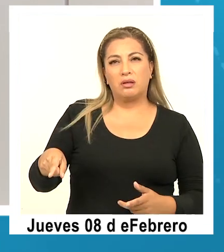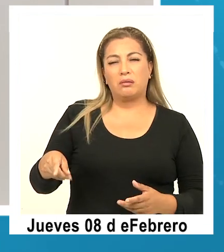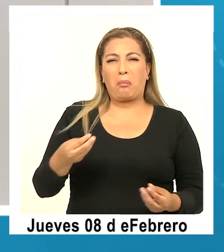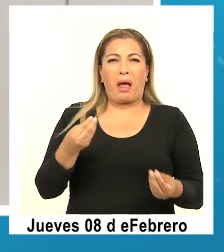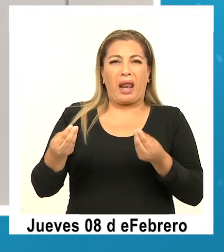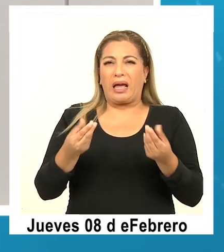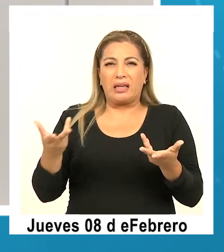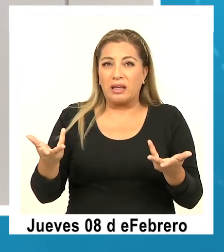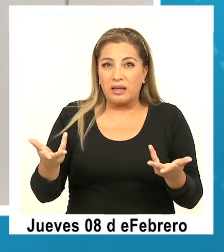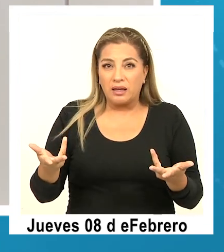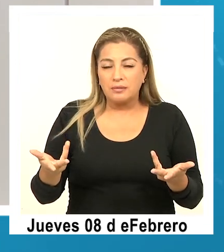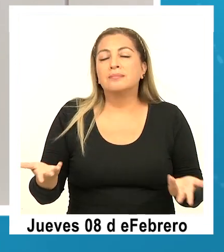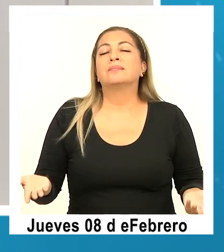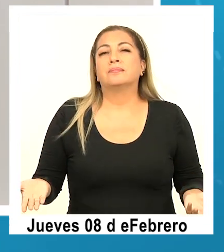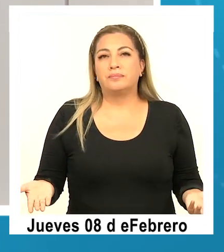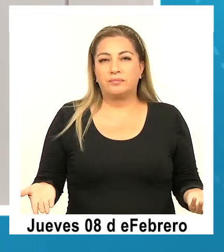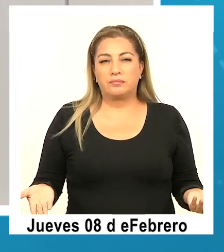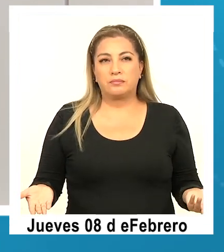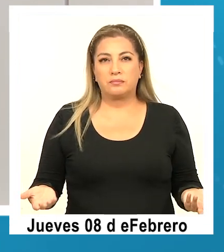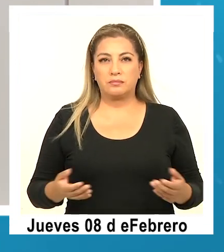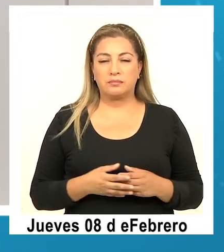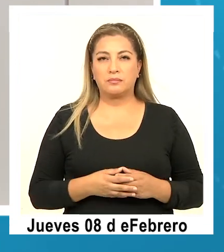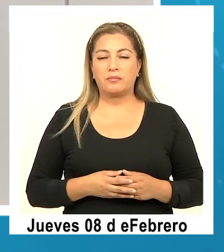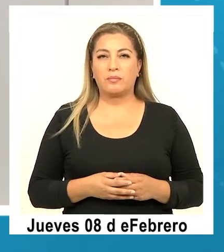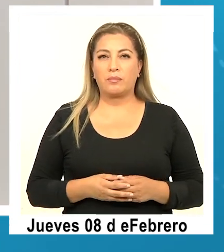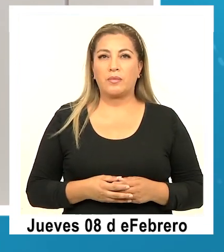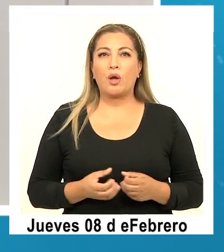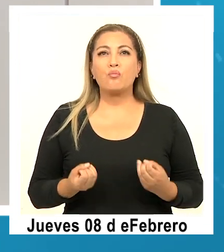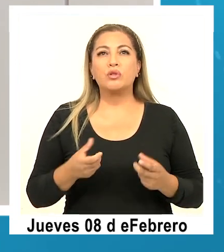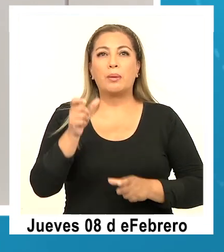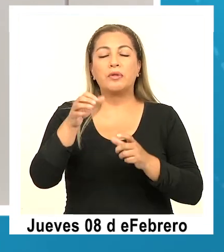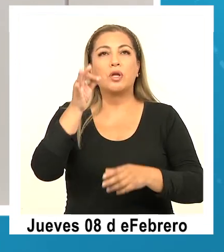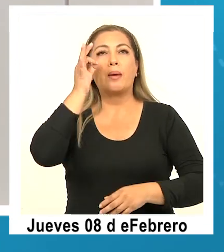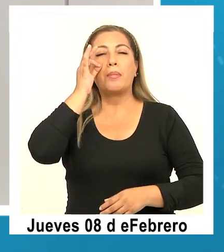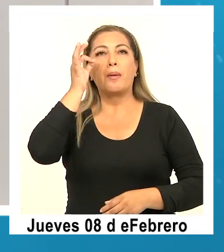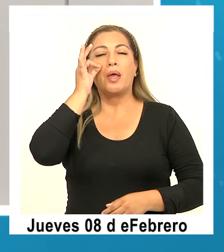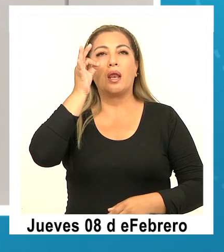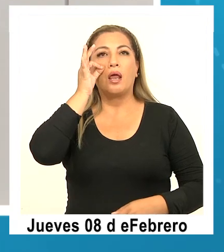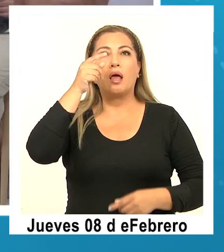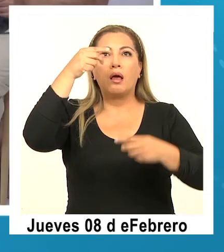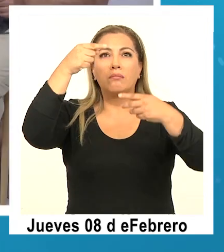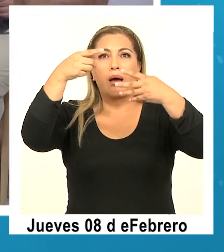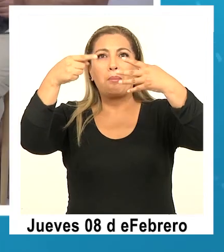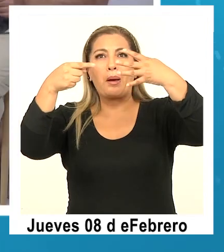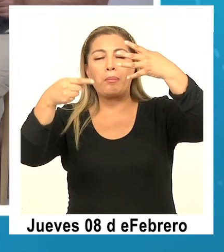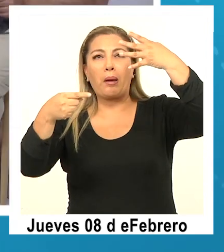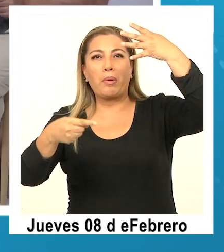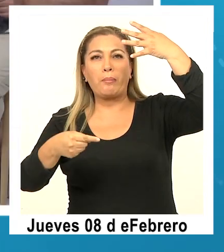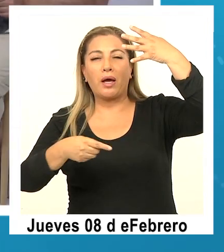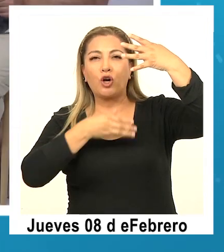qué? Y tenía kilos de visita y va instalando una cosa.